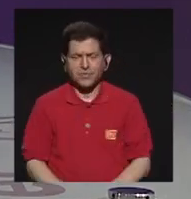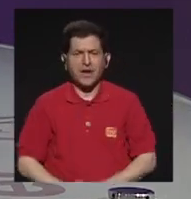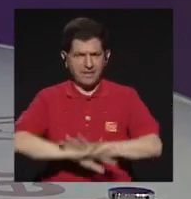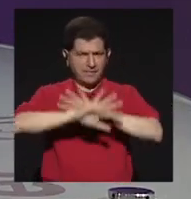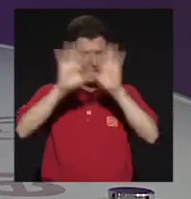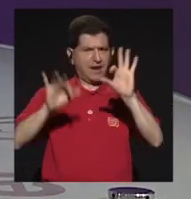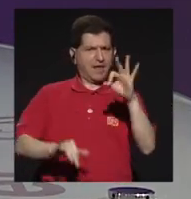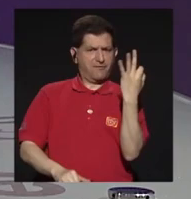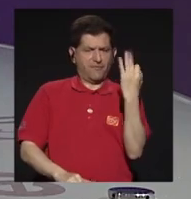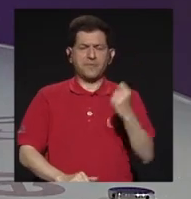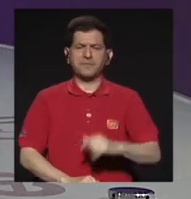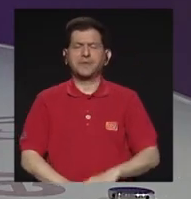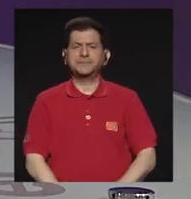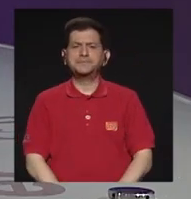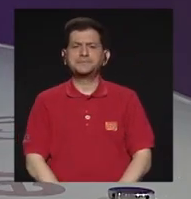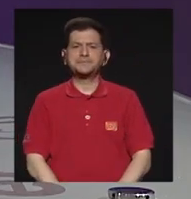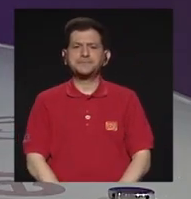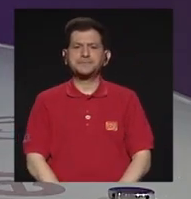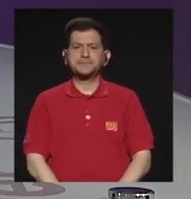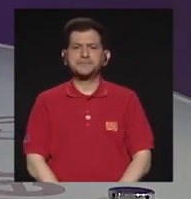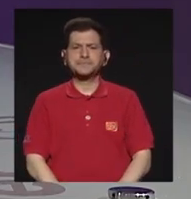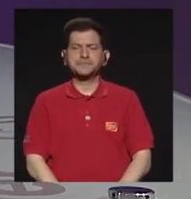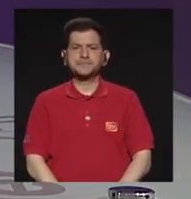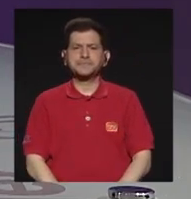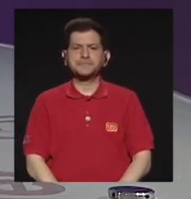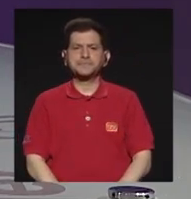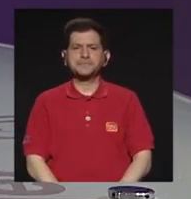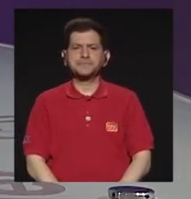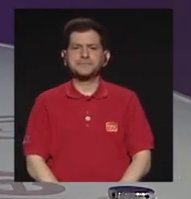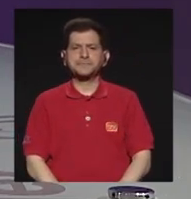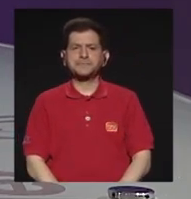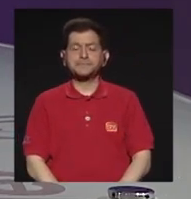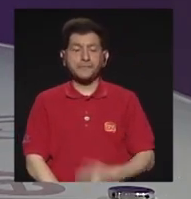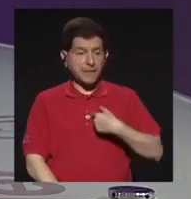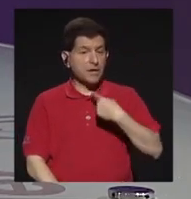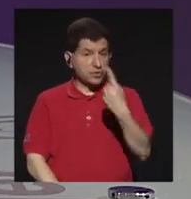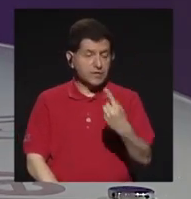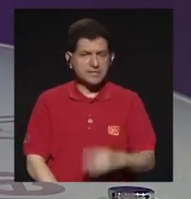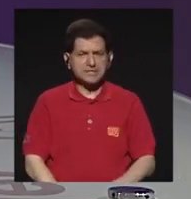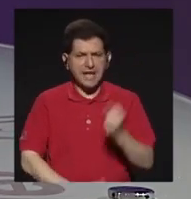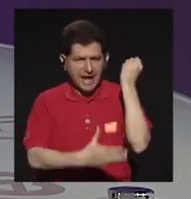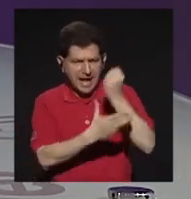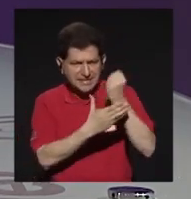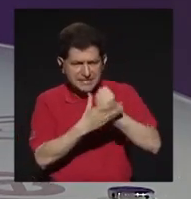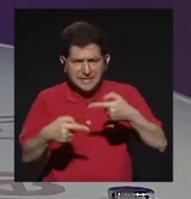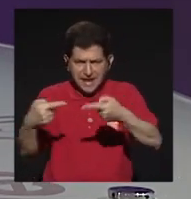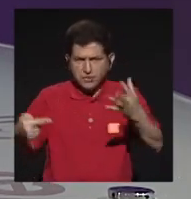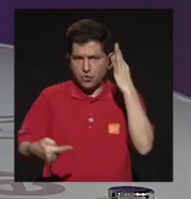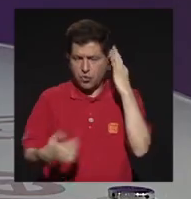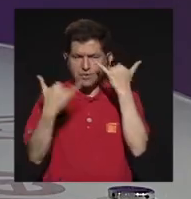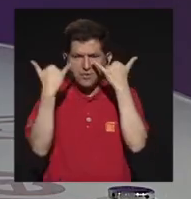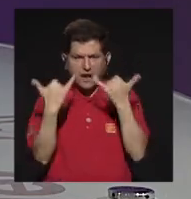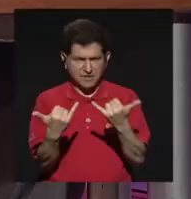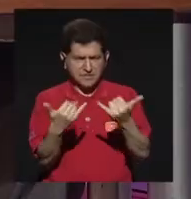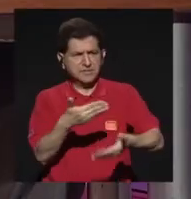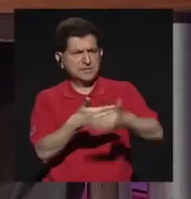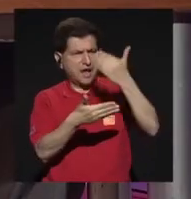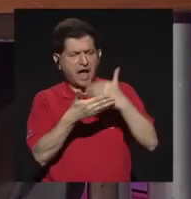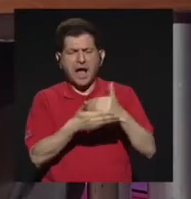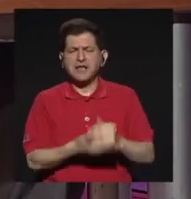clara y concisamente lo decía yo bueno feminicidio ya nos habían dotado varias